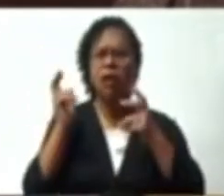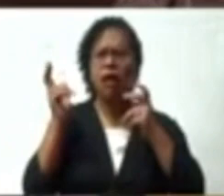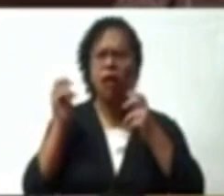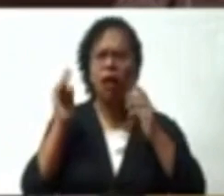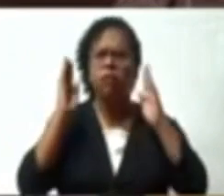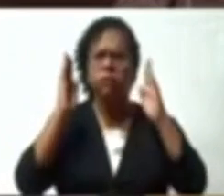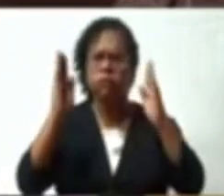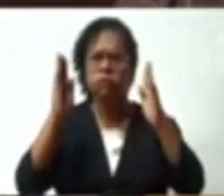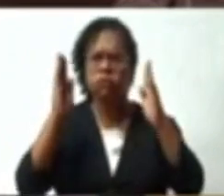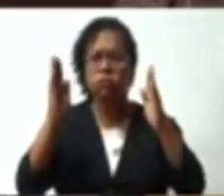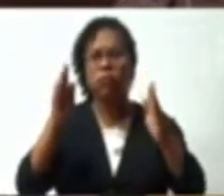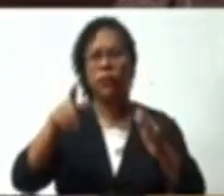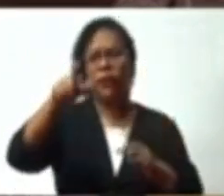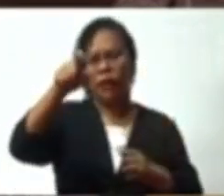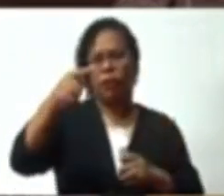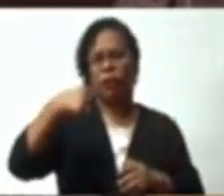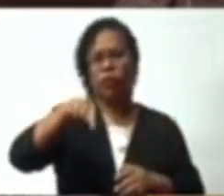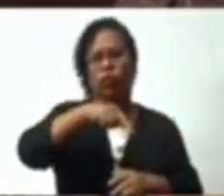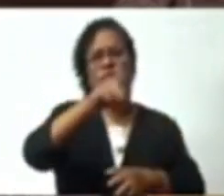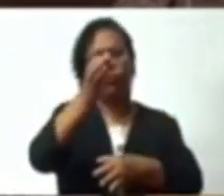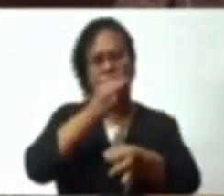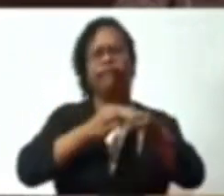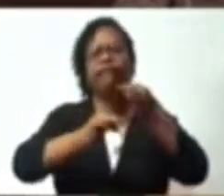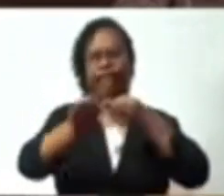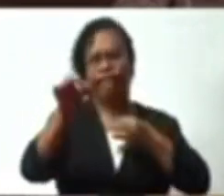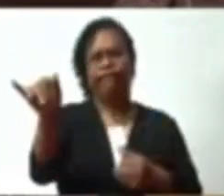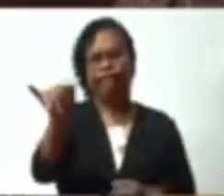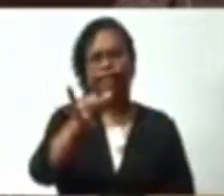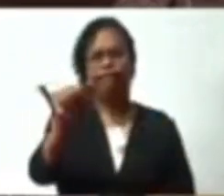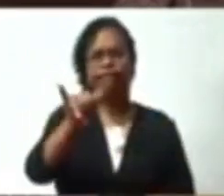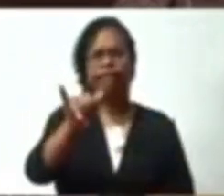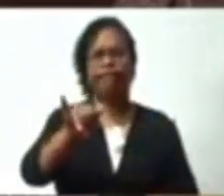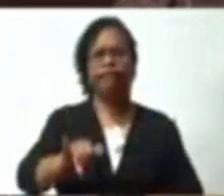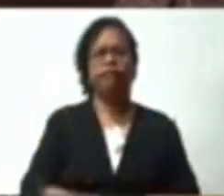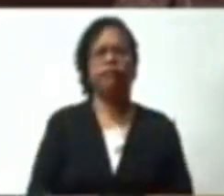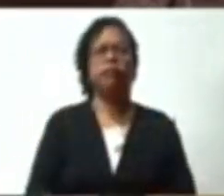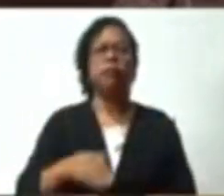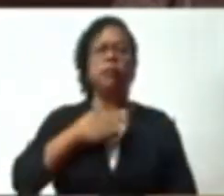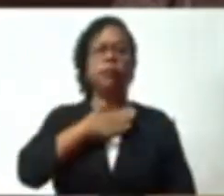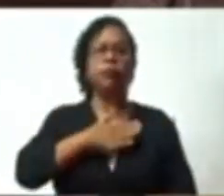ser recíprocos con él. Allá,